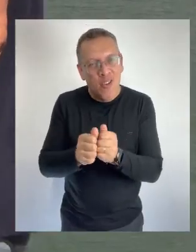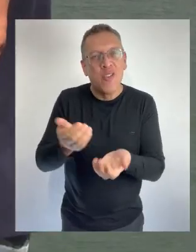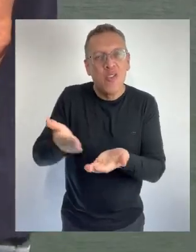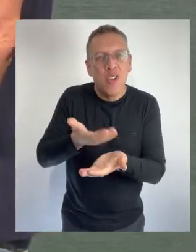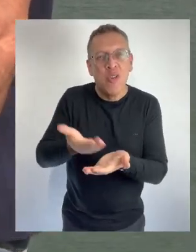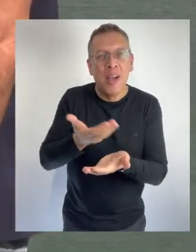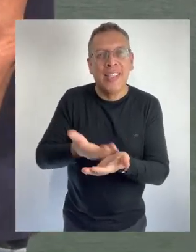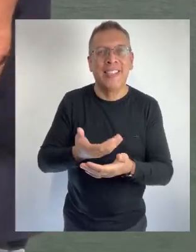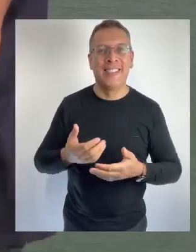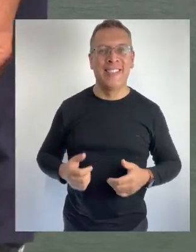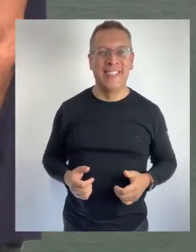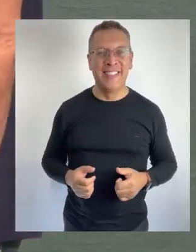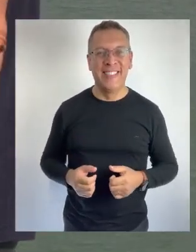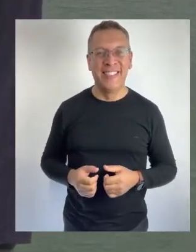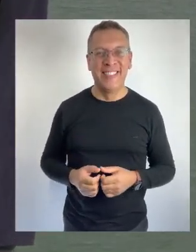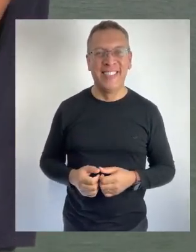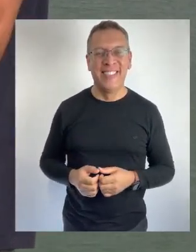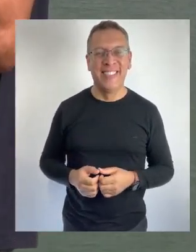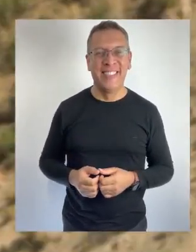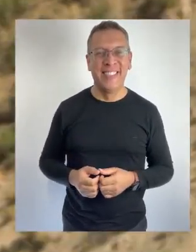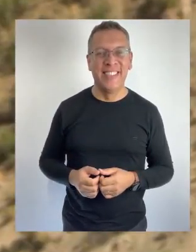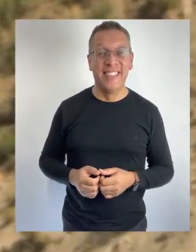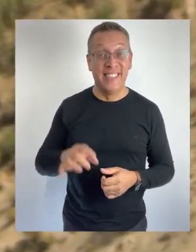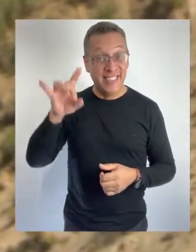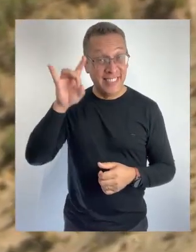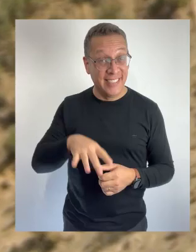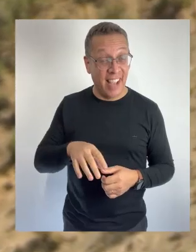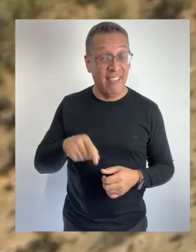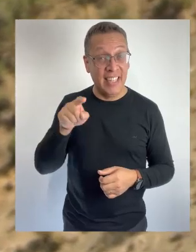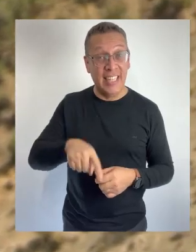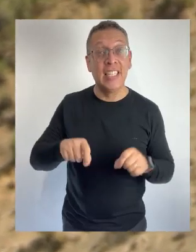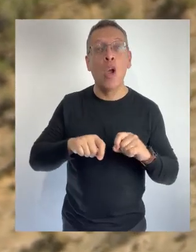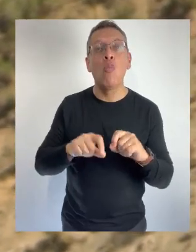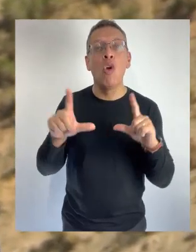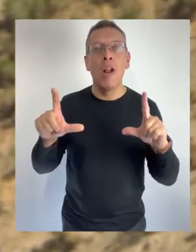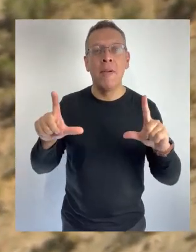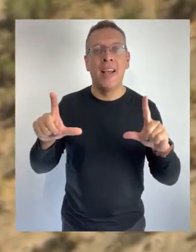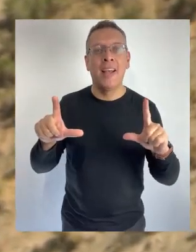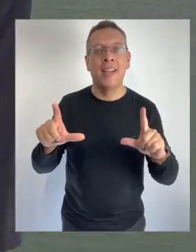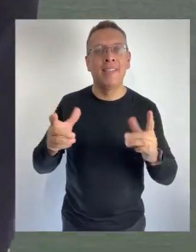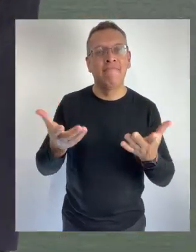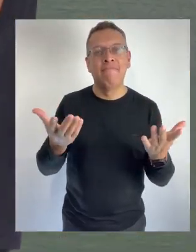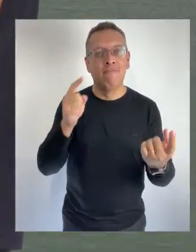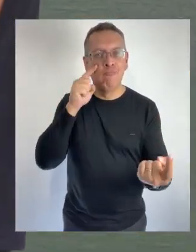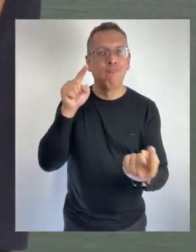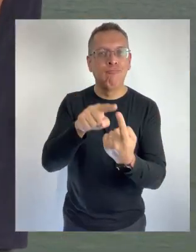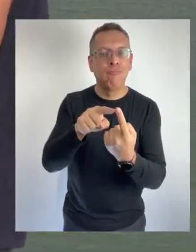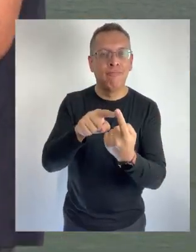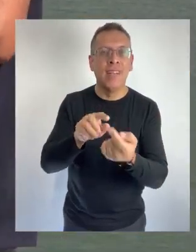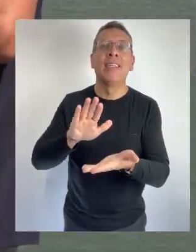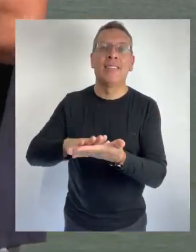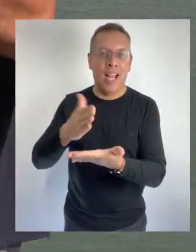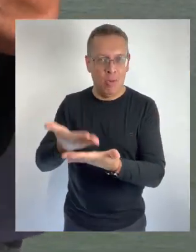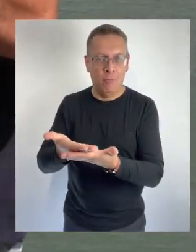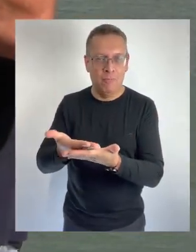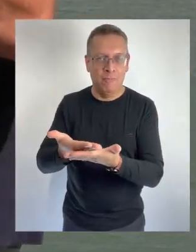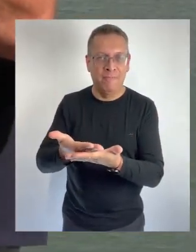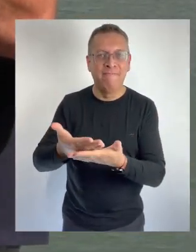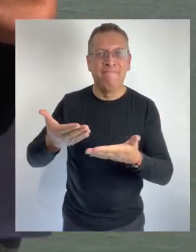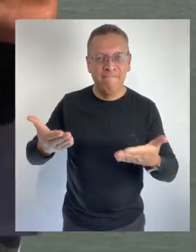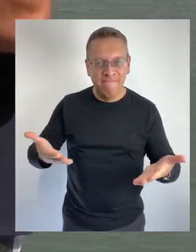ensalada. Oliver, bueno, tú sabes que este es un programa de salud, en donde sí.